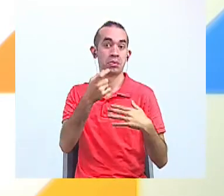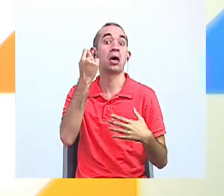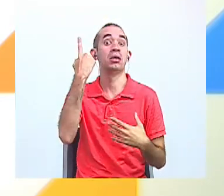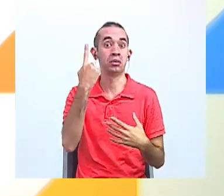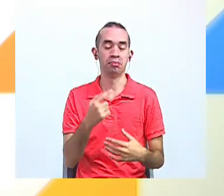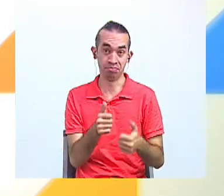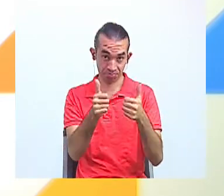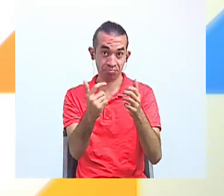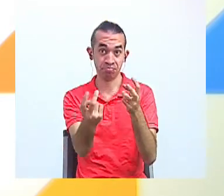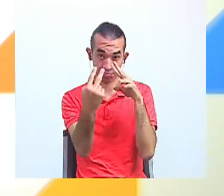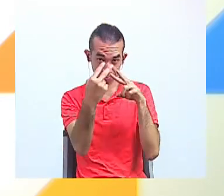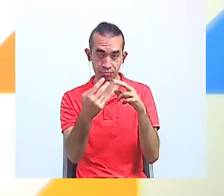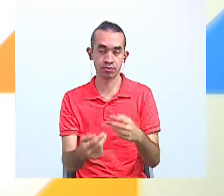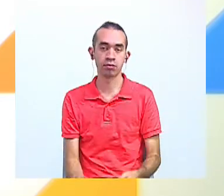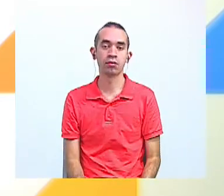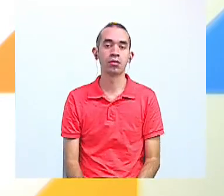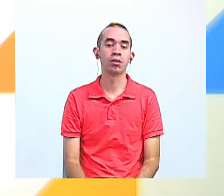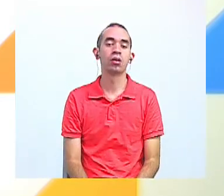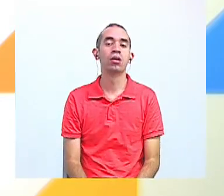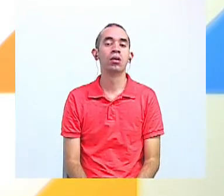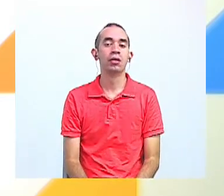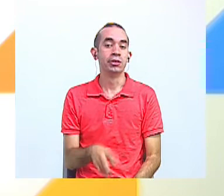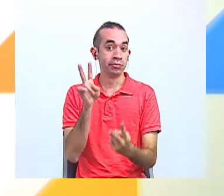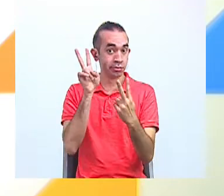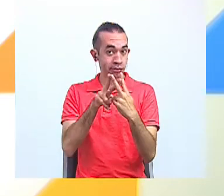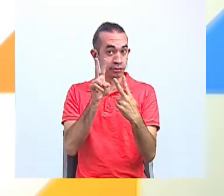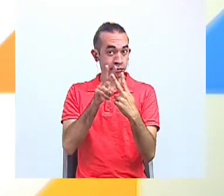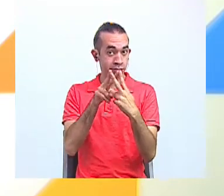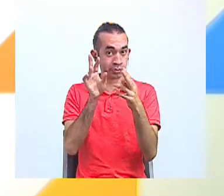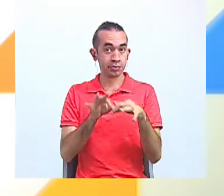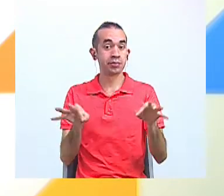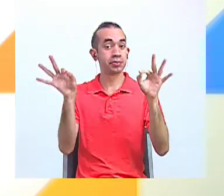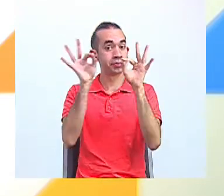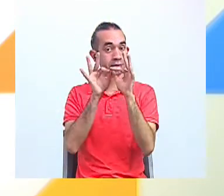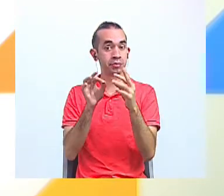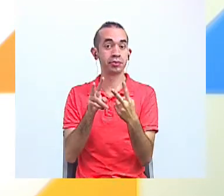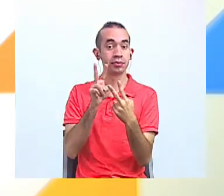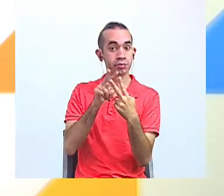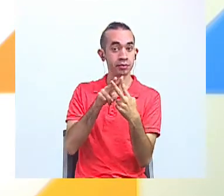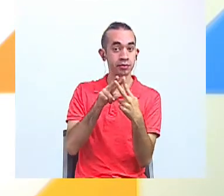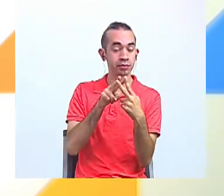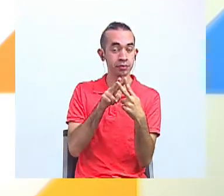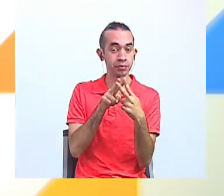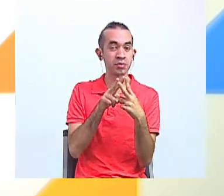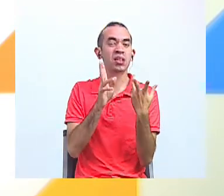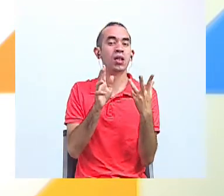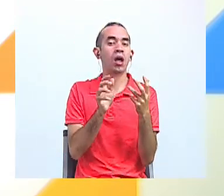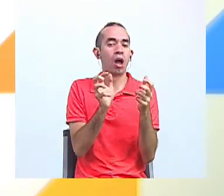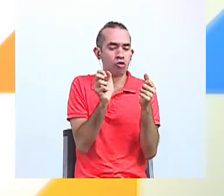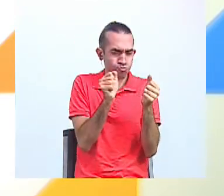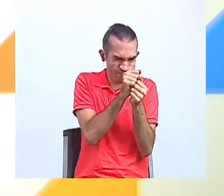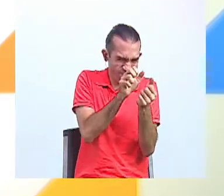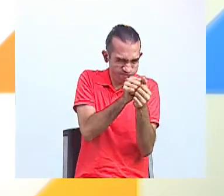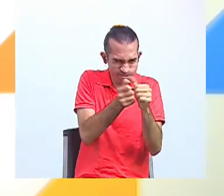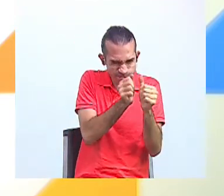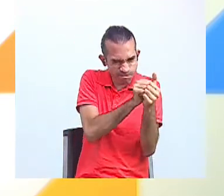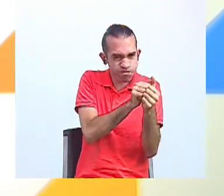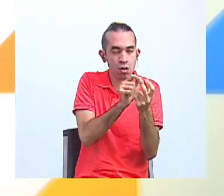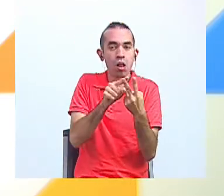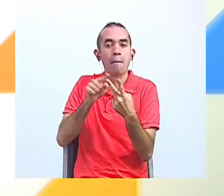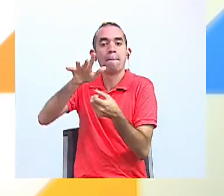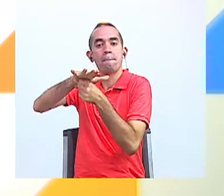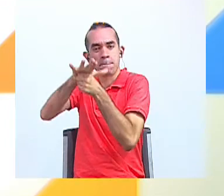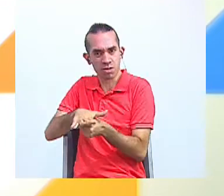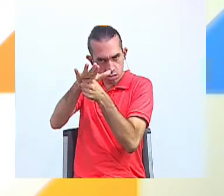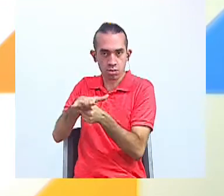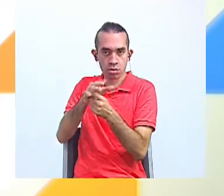el tema estudiando 2 características muy importantes, como es la densidad y la presión. Primero